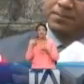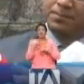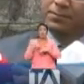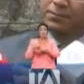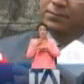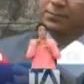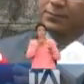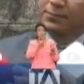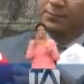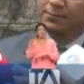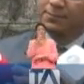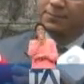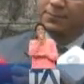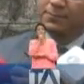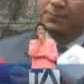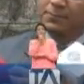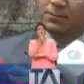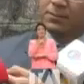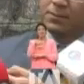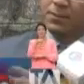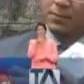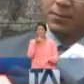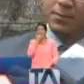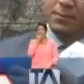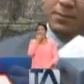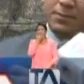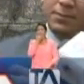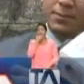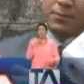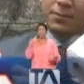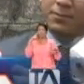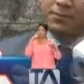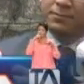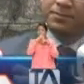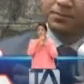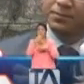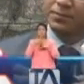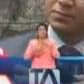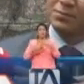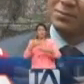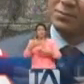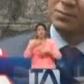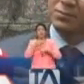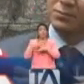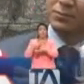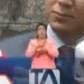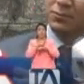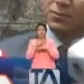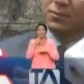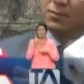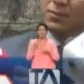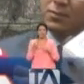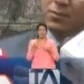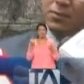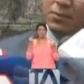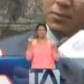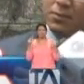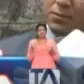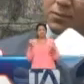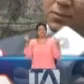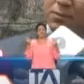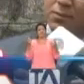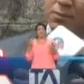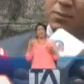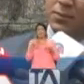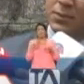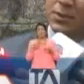manera absolutamente contradictoria y tal vez lo más grave respecto al debido proceso es que la superintendencia ha hecho lo opuesto a lo que debe hacer una autoridad de control